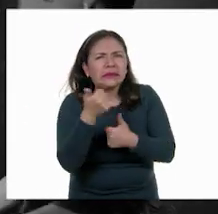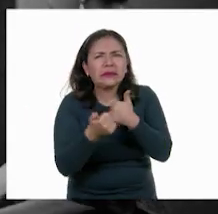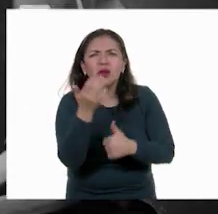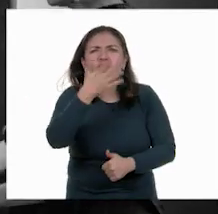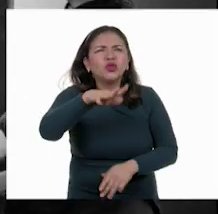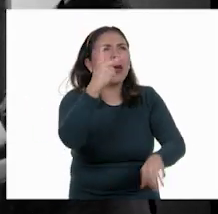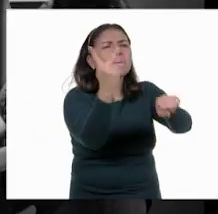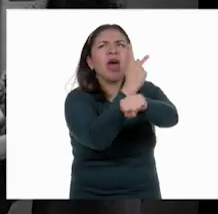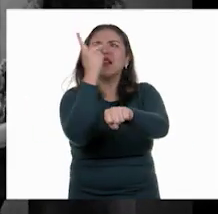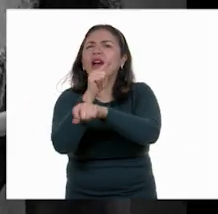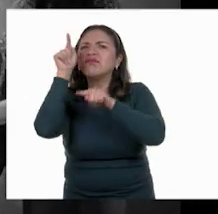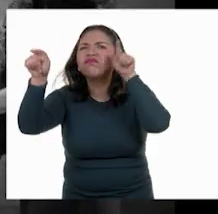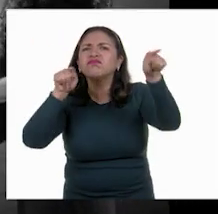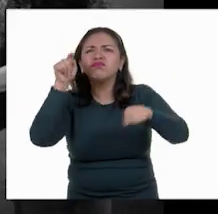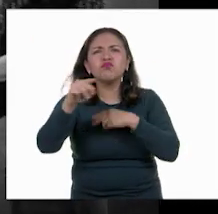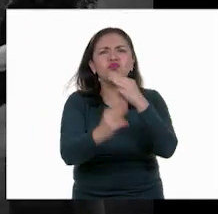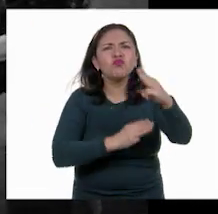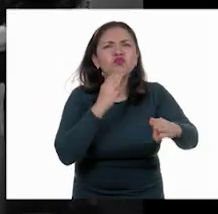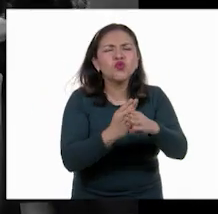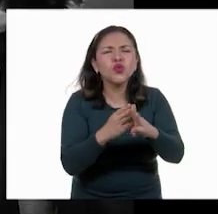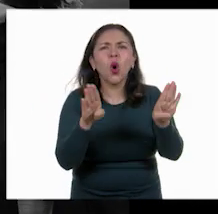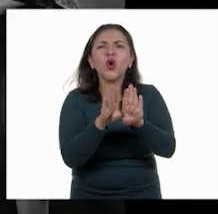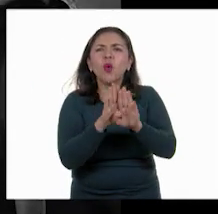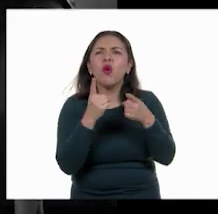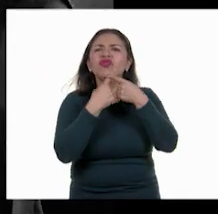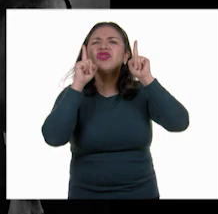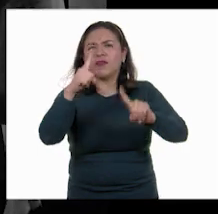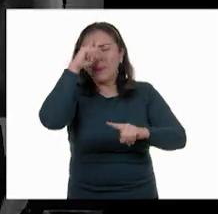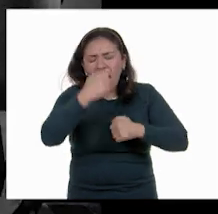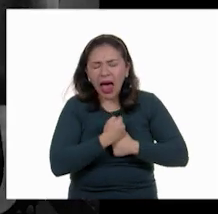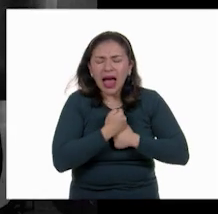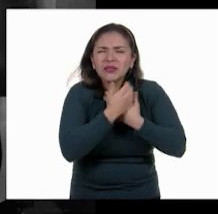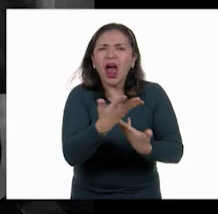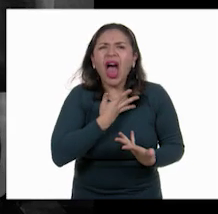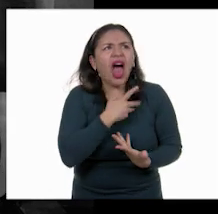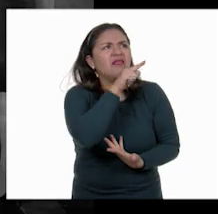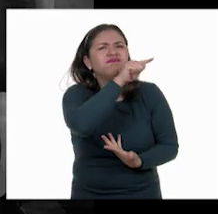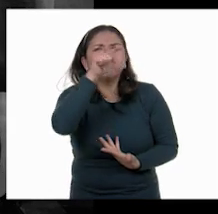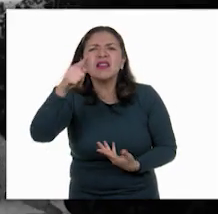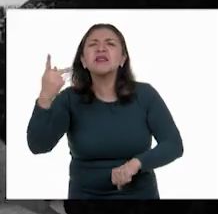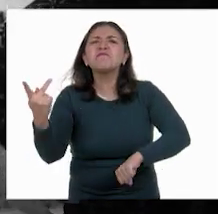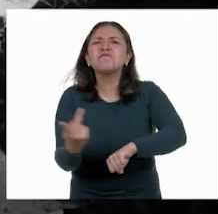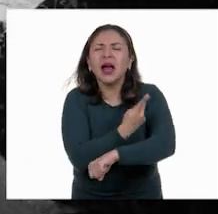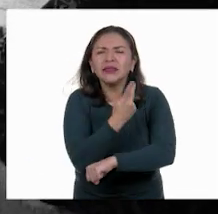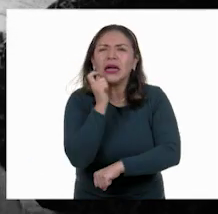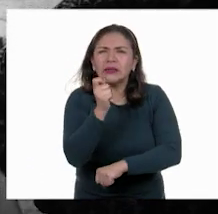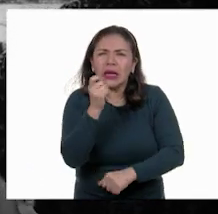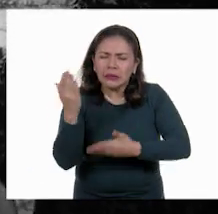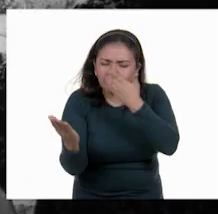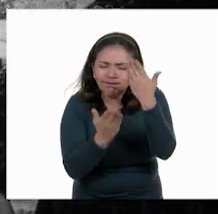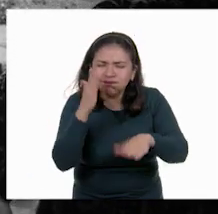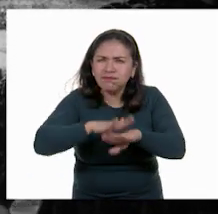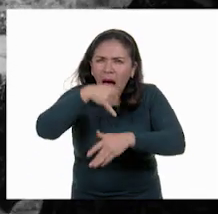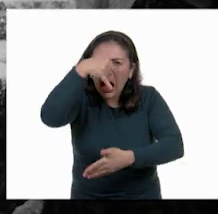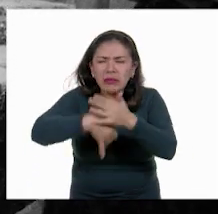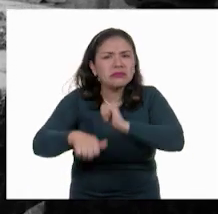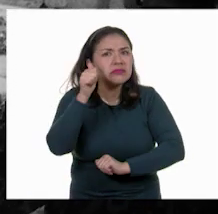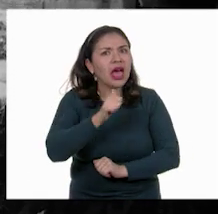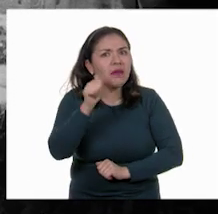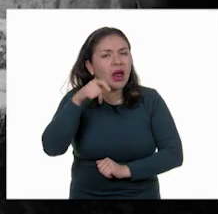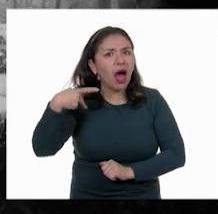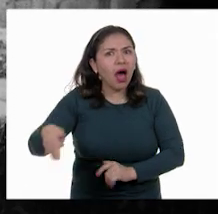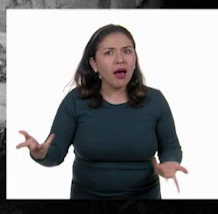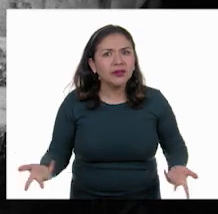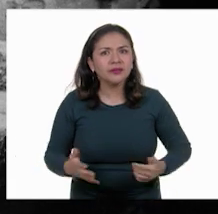estaba pasando en el mundo, qué distintas formas de expresión estaba teniendo el mundo y qué distintas formas de fusión estaba pasando en nuestro